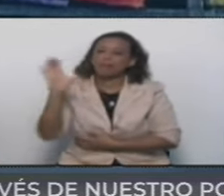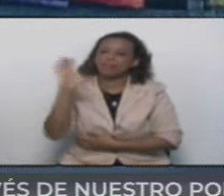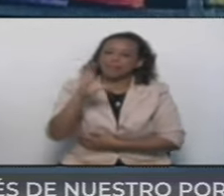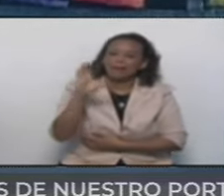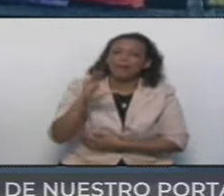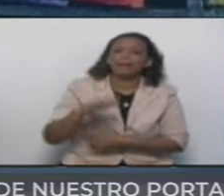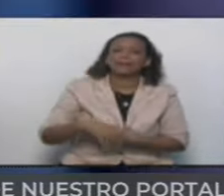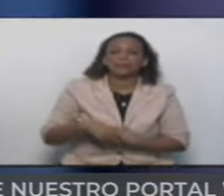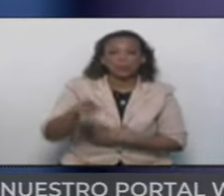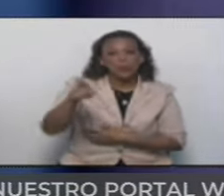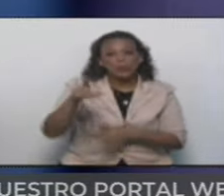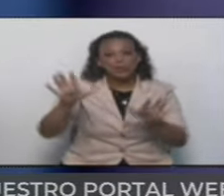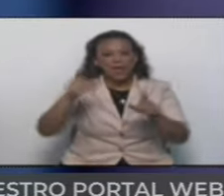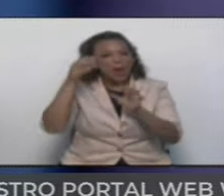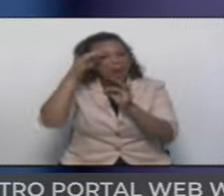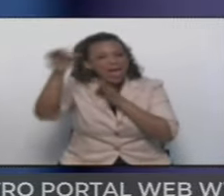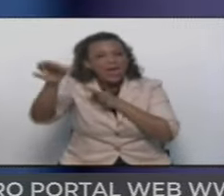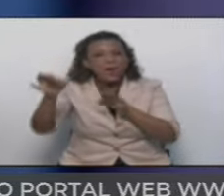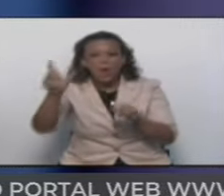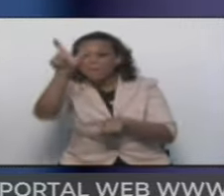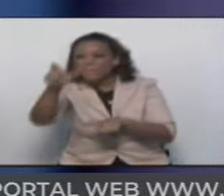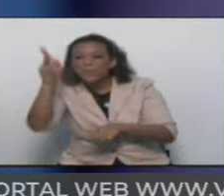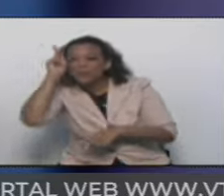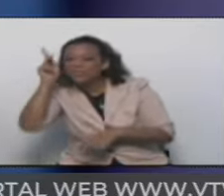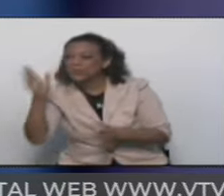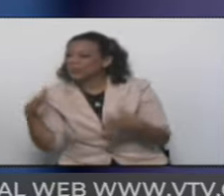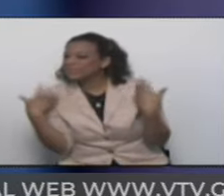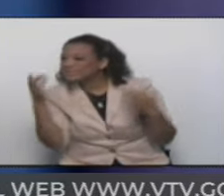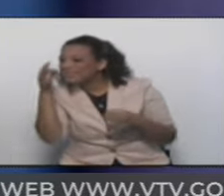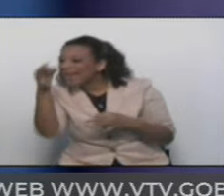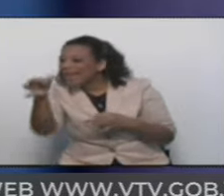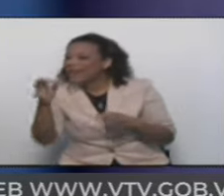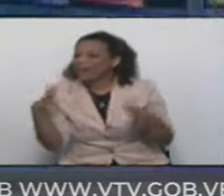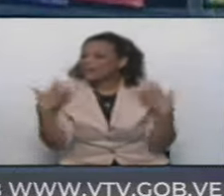está por allá contento, profesor Ran Hudson.